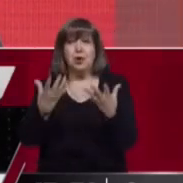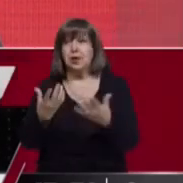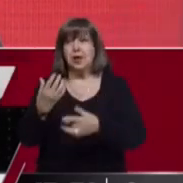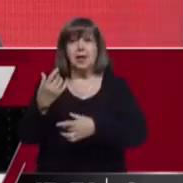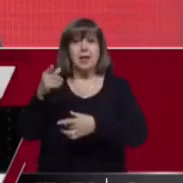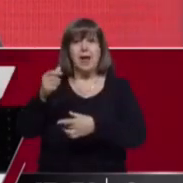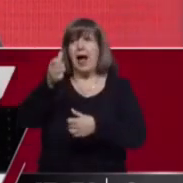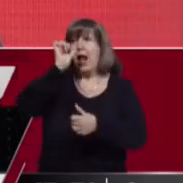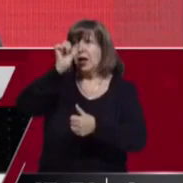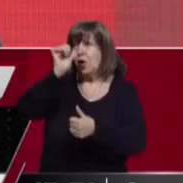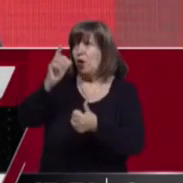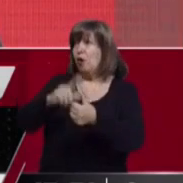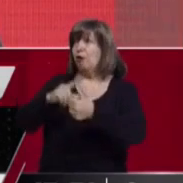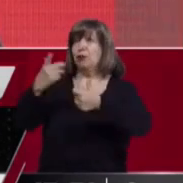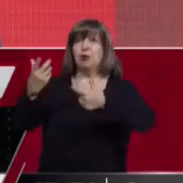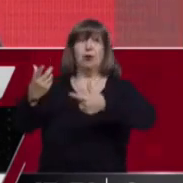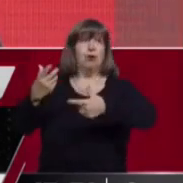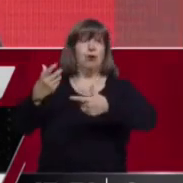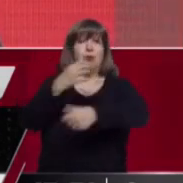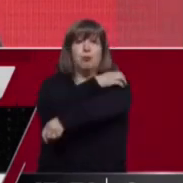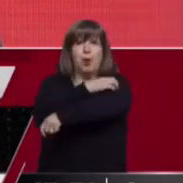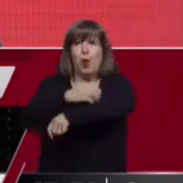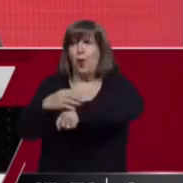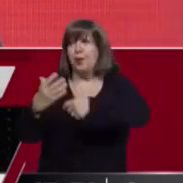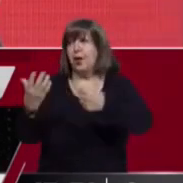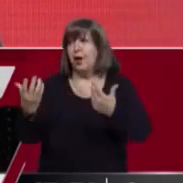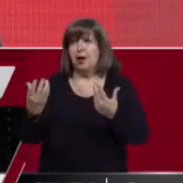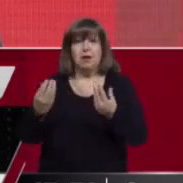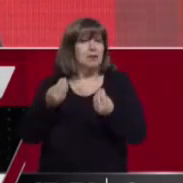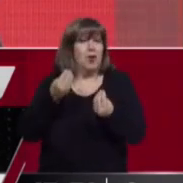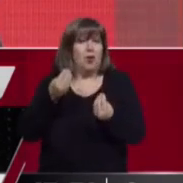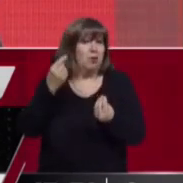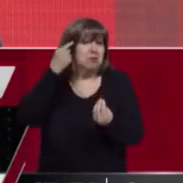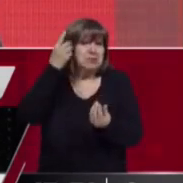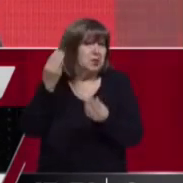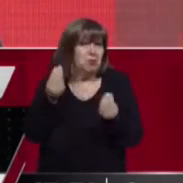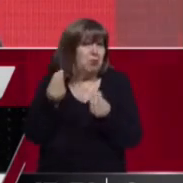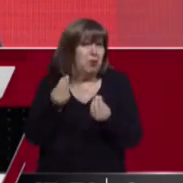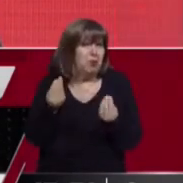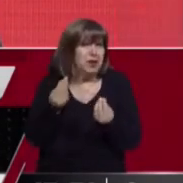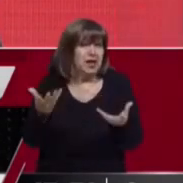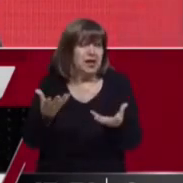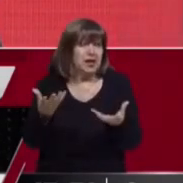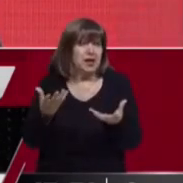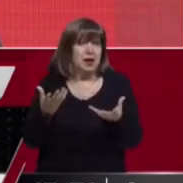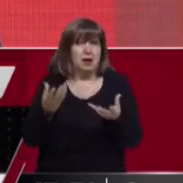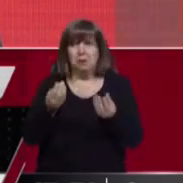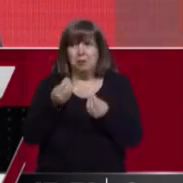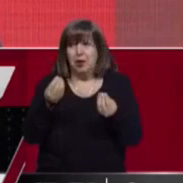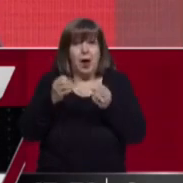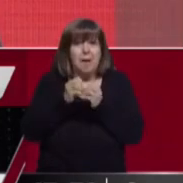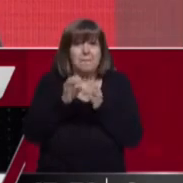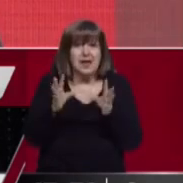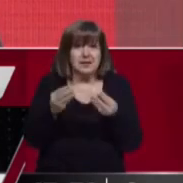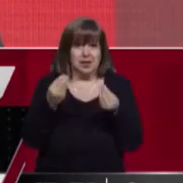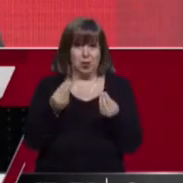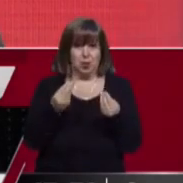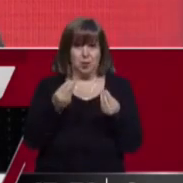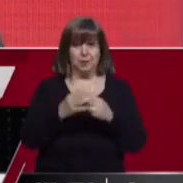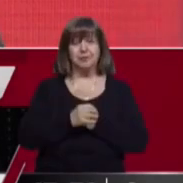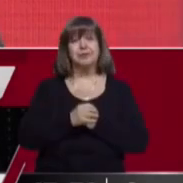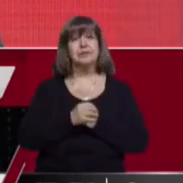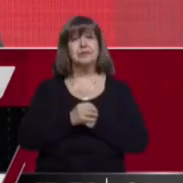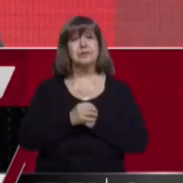¿por qué nace un padre agresor? Vamos al otro punto. Tiene que ver la situación económica que se vive, tiene que ver que mucha gente está bajo los efectos